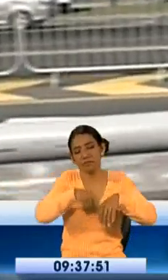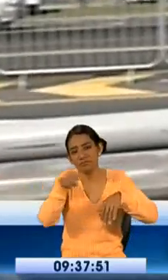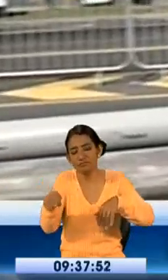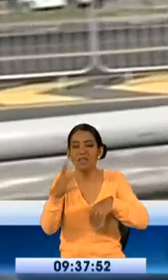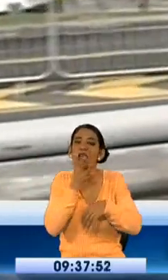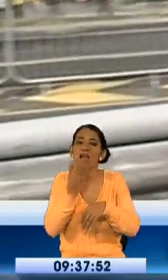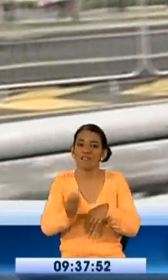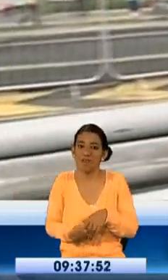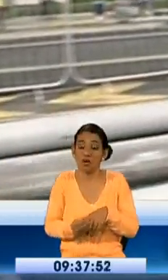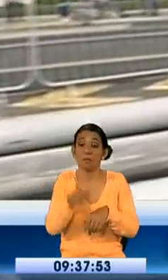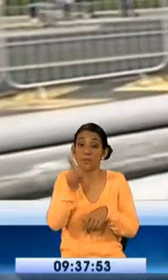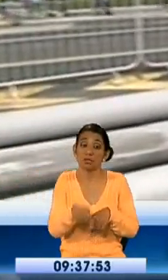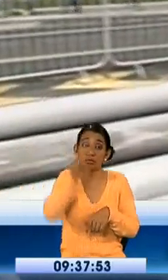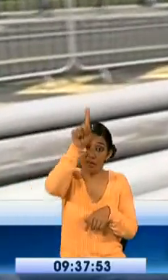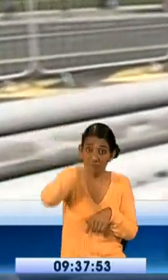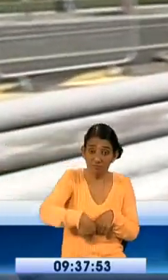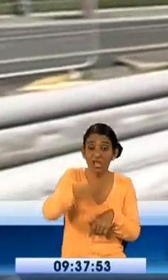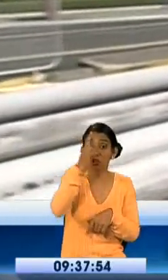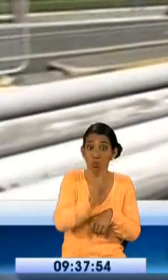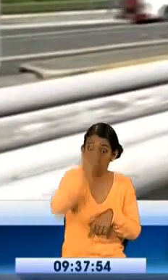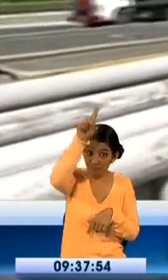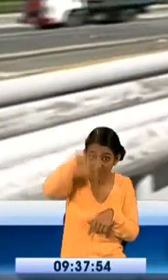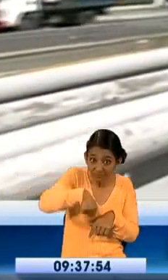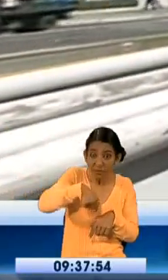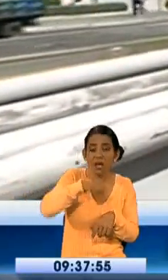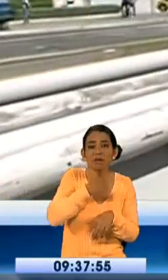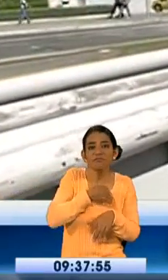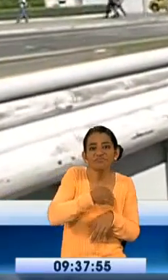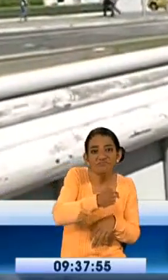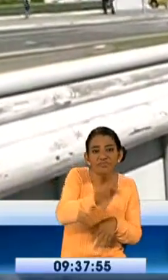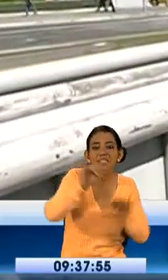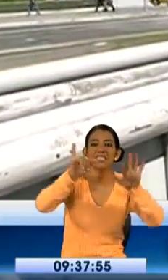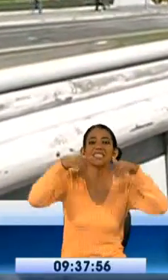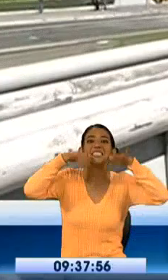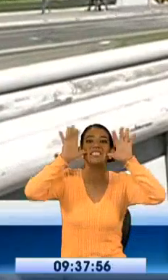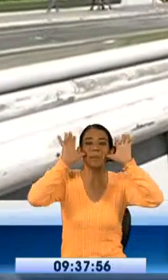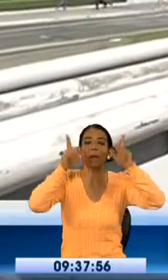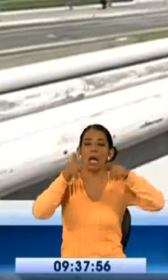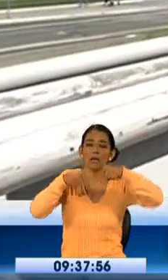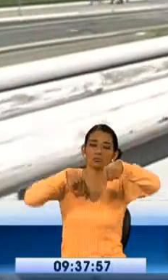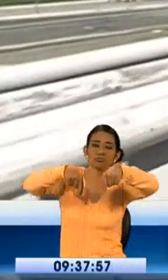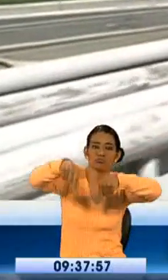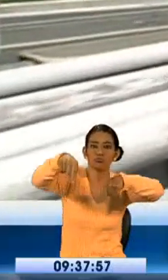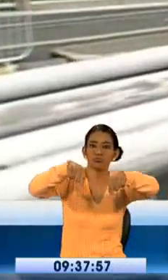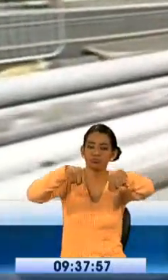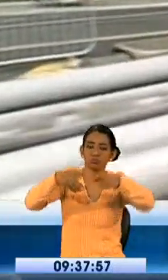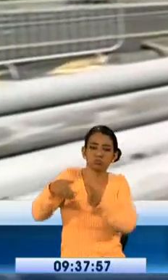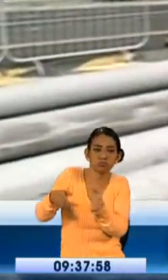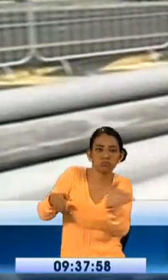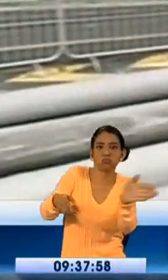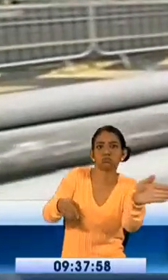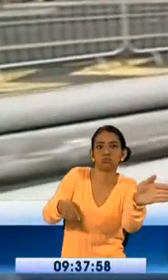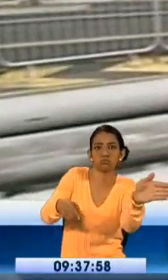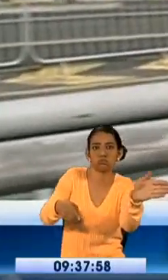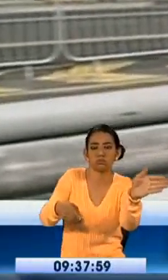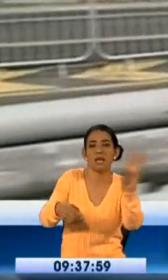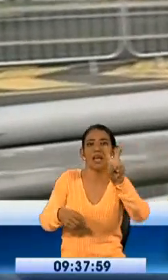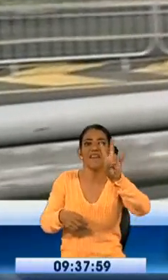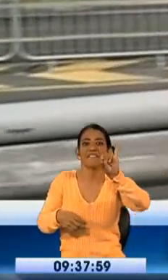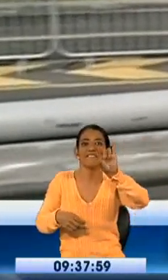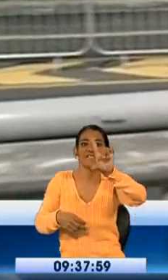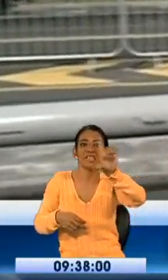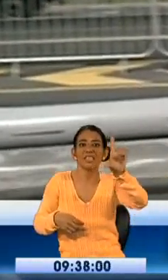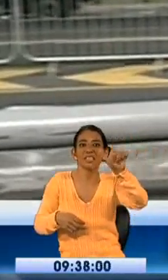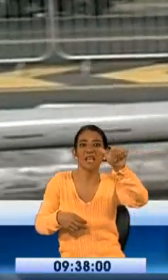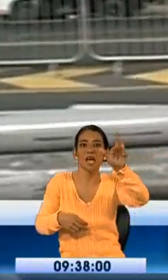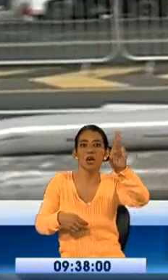vengan hacia el sur, desde el norte de la ciudad, que vengan por la 6 de diciembre, habrá un desvío fuerte a la altura de la Gaspar de Villarruel. Lo mismo